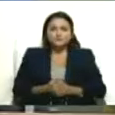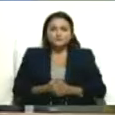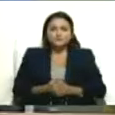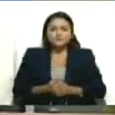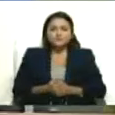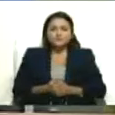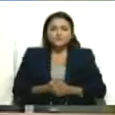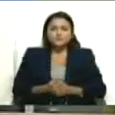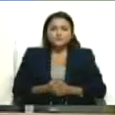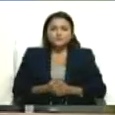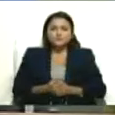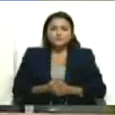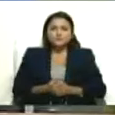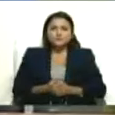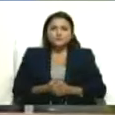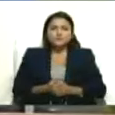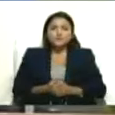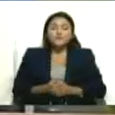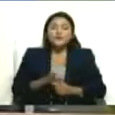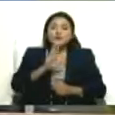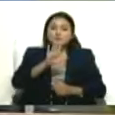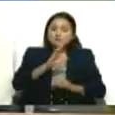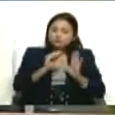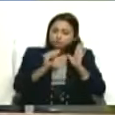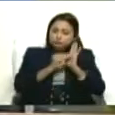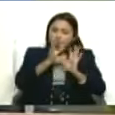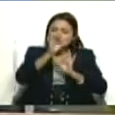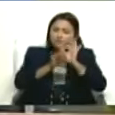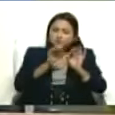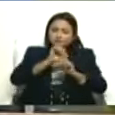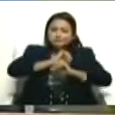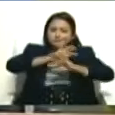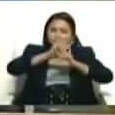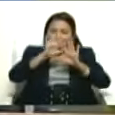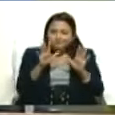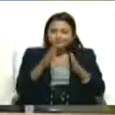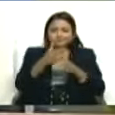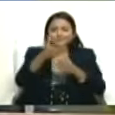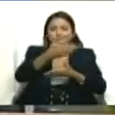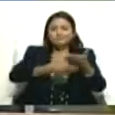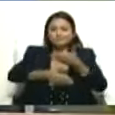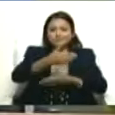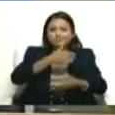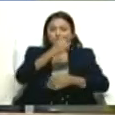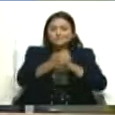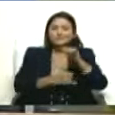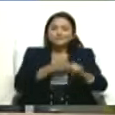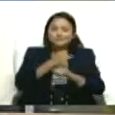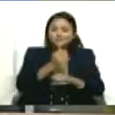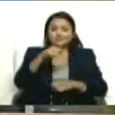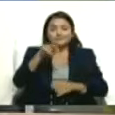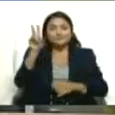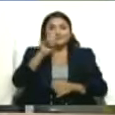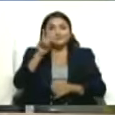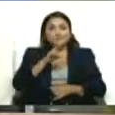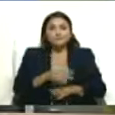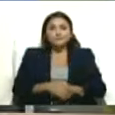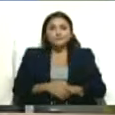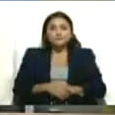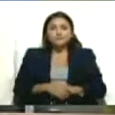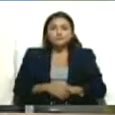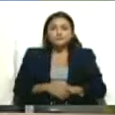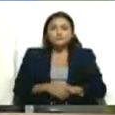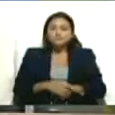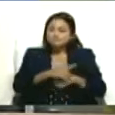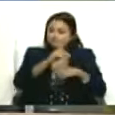de Venezuela, el cual establece expresamente que las relaciones internacionales de la República responden a